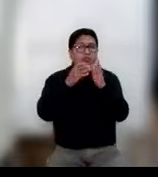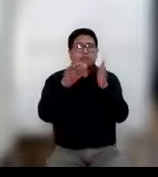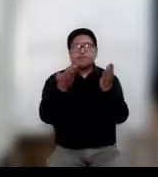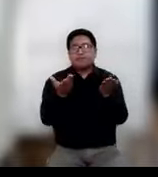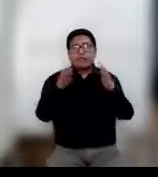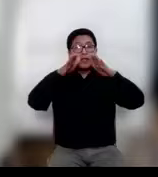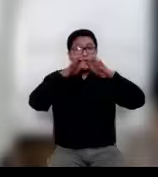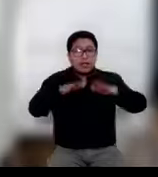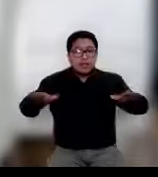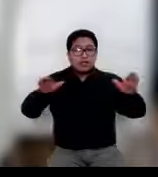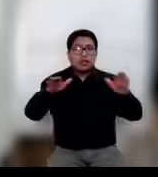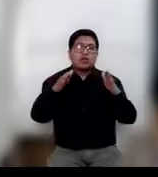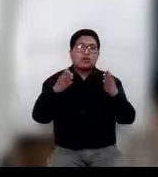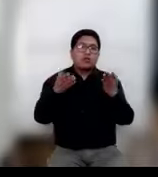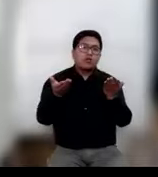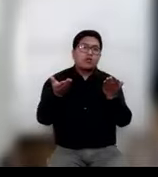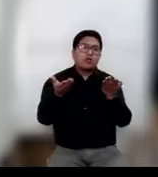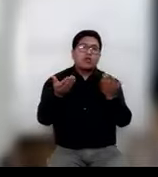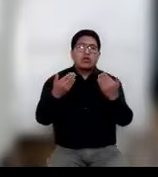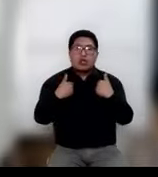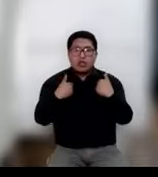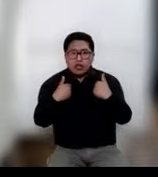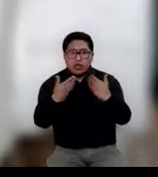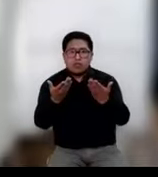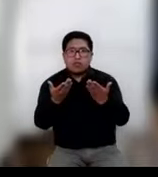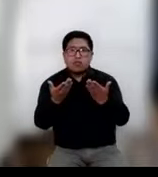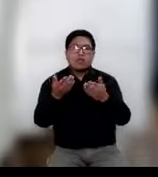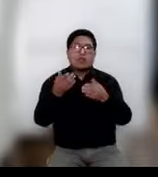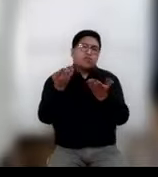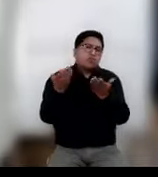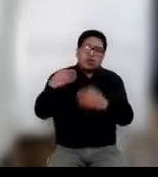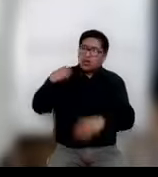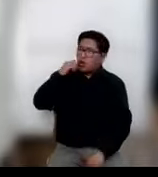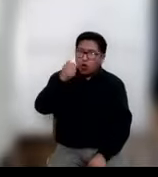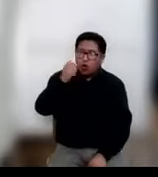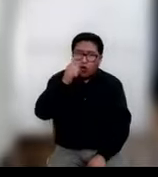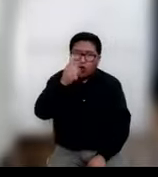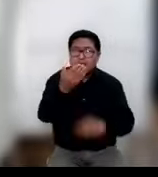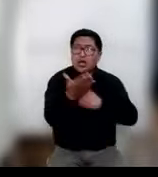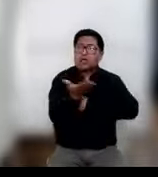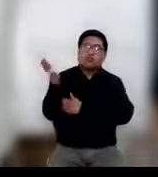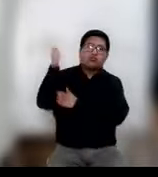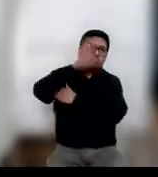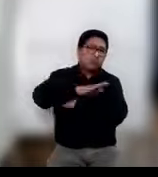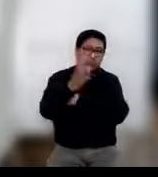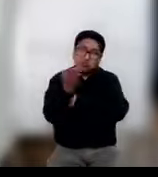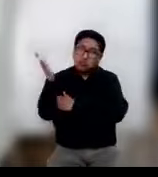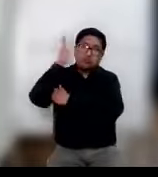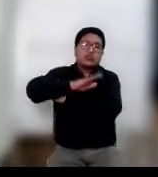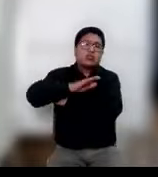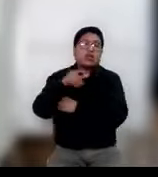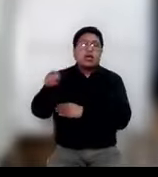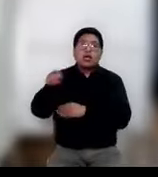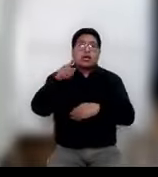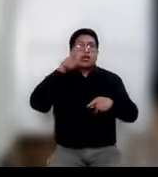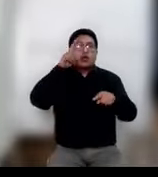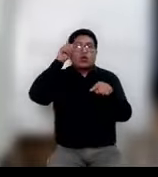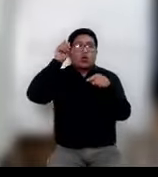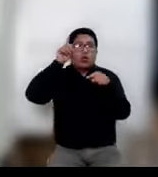en toda su toda la extensión del día de las 24 horas desde el trabajo pues no puedes no tienen